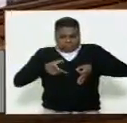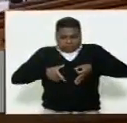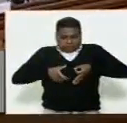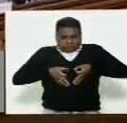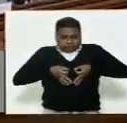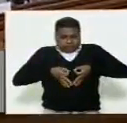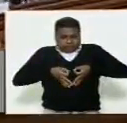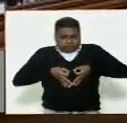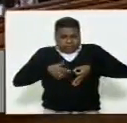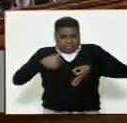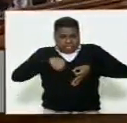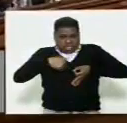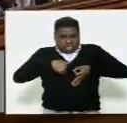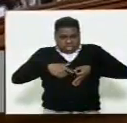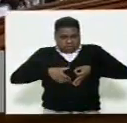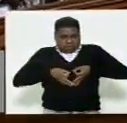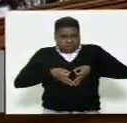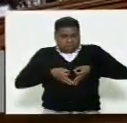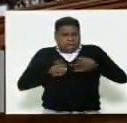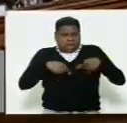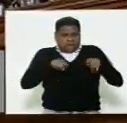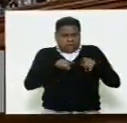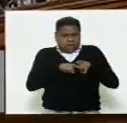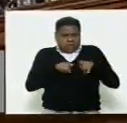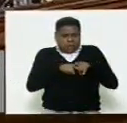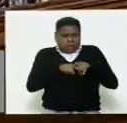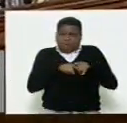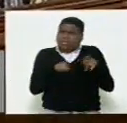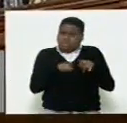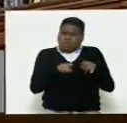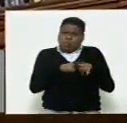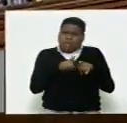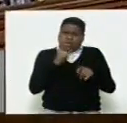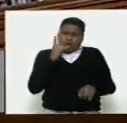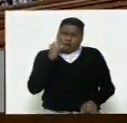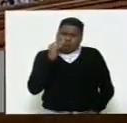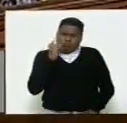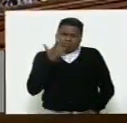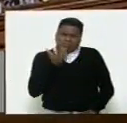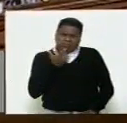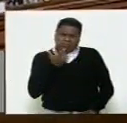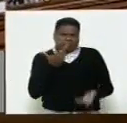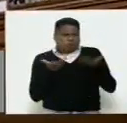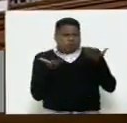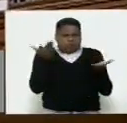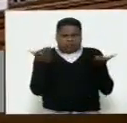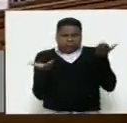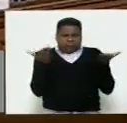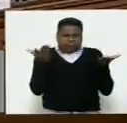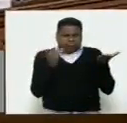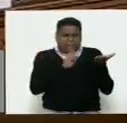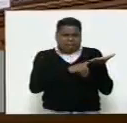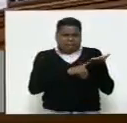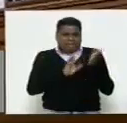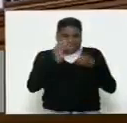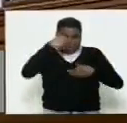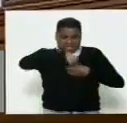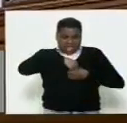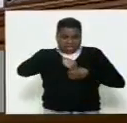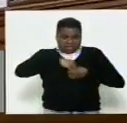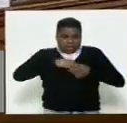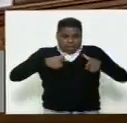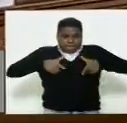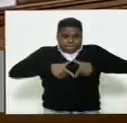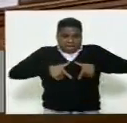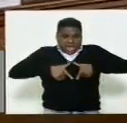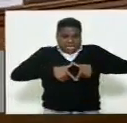tiene mucha similitud con la de los compañeros. ¿En qué sentido? en que dentro de nuestra vagina, por donde va a pasar el